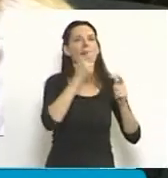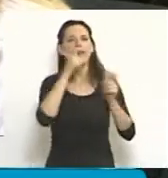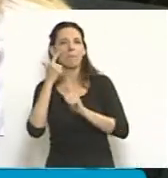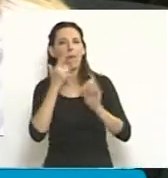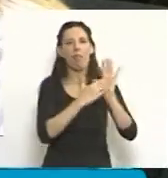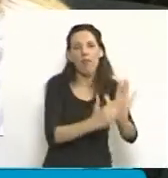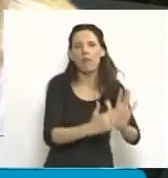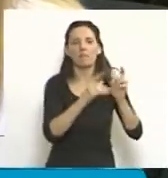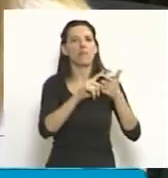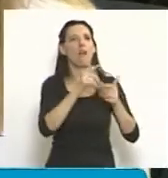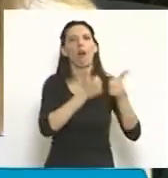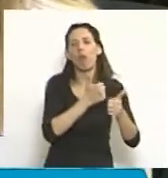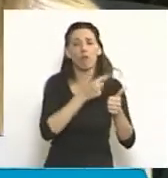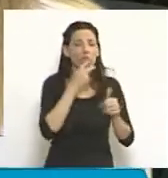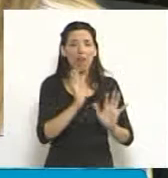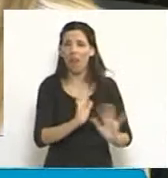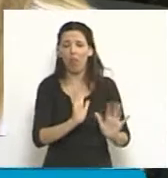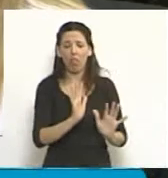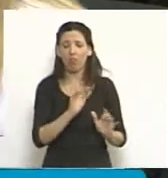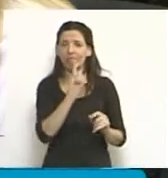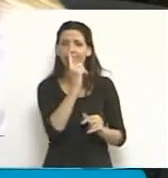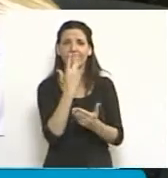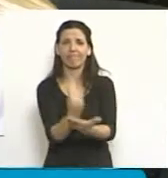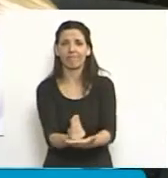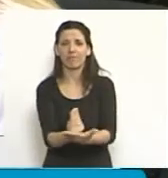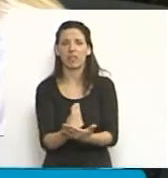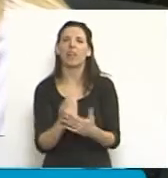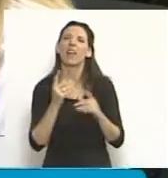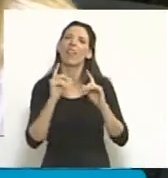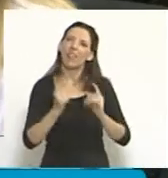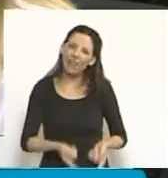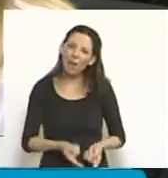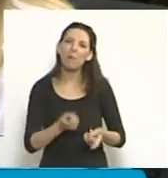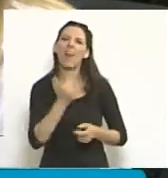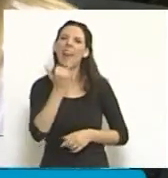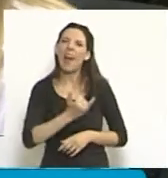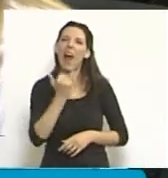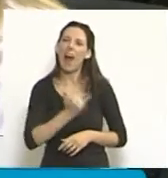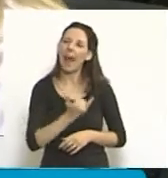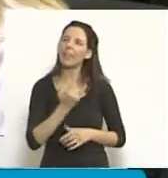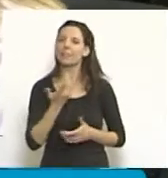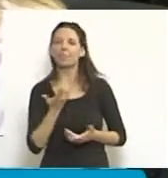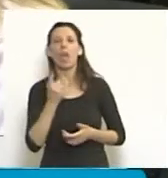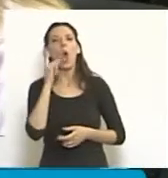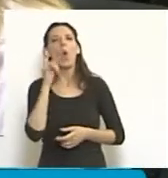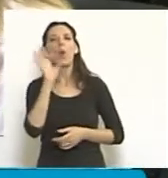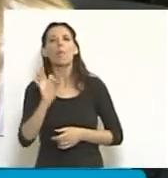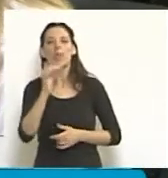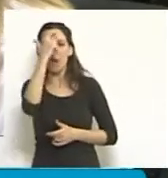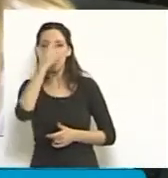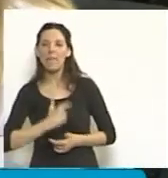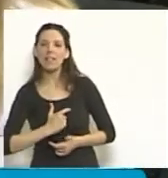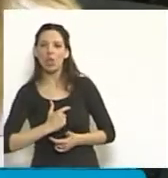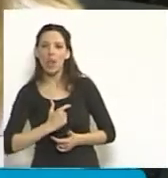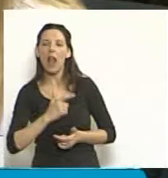para acceder al cargo. Vuelve a haber también al respecto de ellos una asignación muy subjetiva de los casos que van